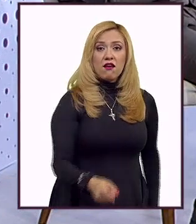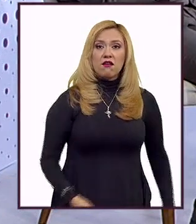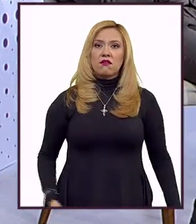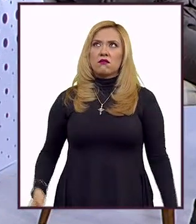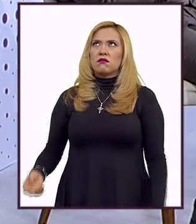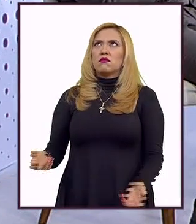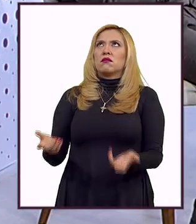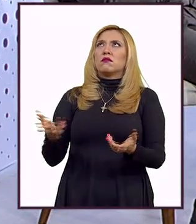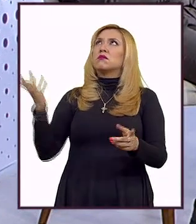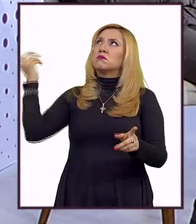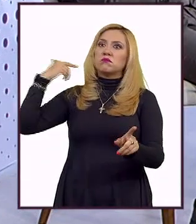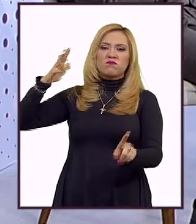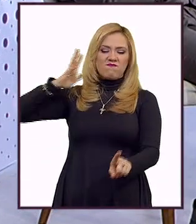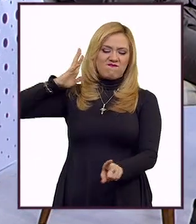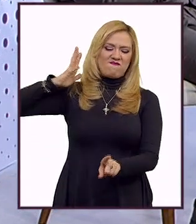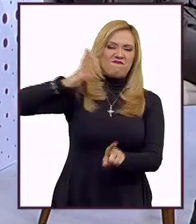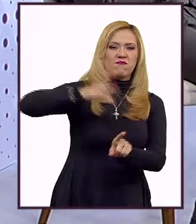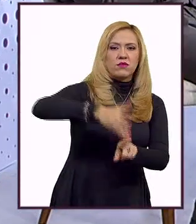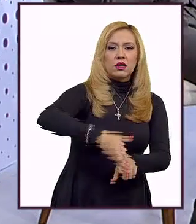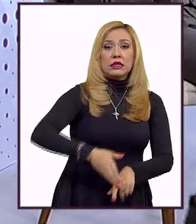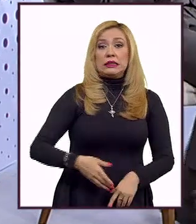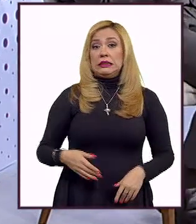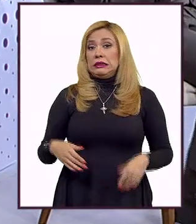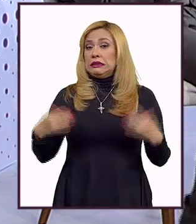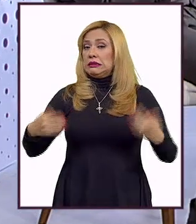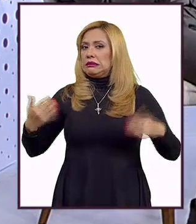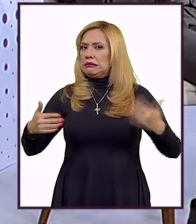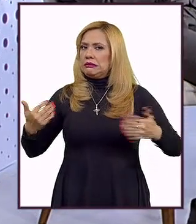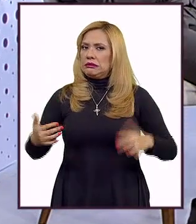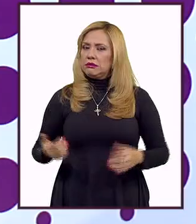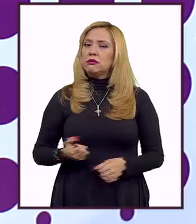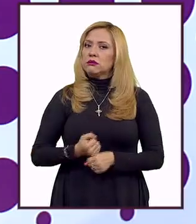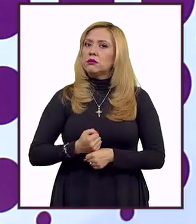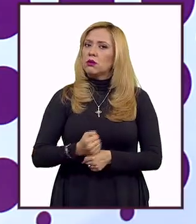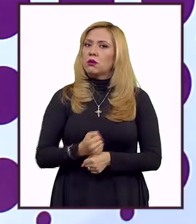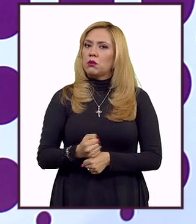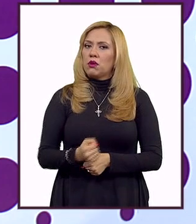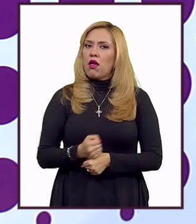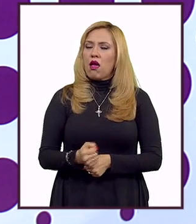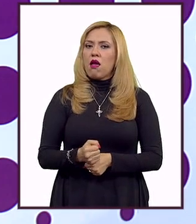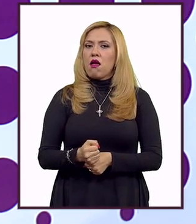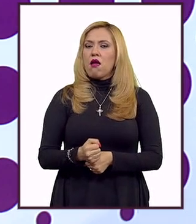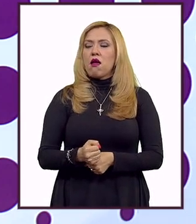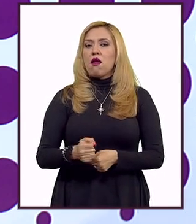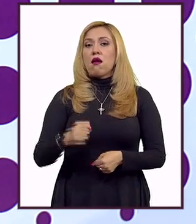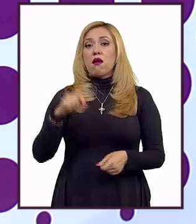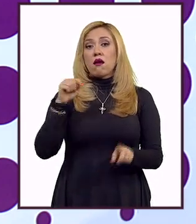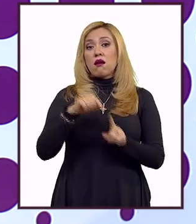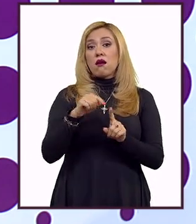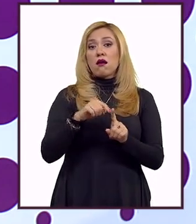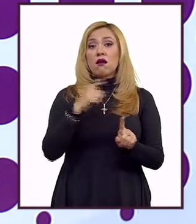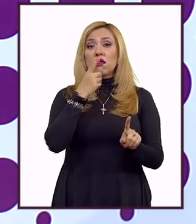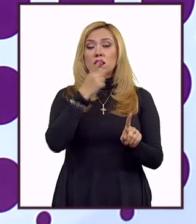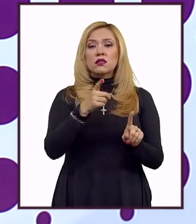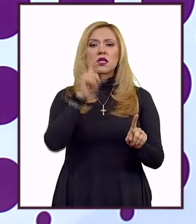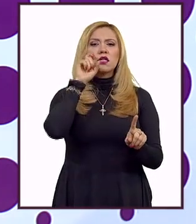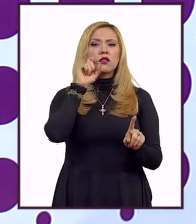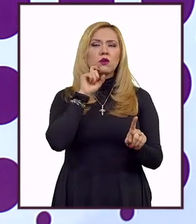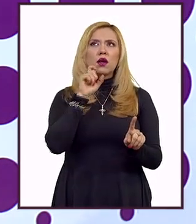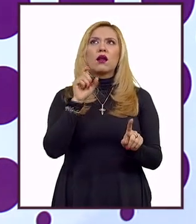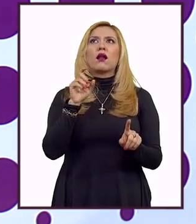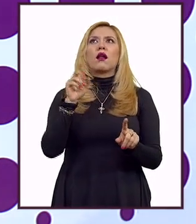acto tumultuario, configura tortura. Es decir, el contenido sexual del acto de afectar a la persona, ya sea emocional